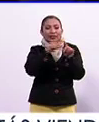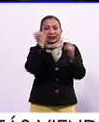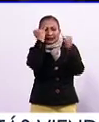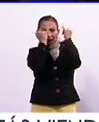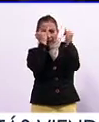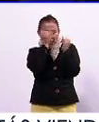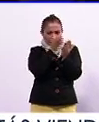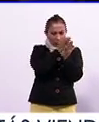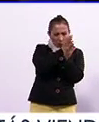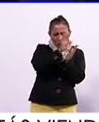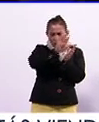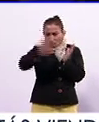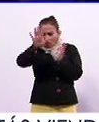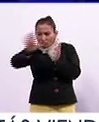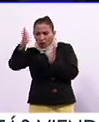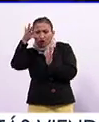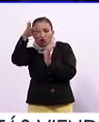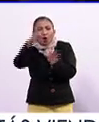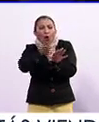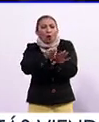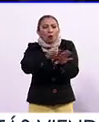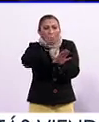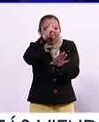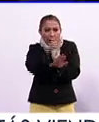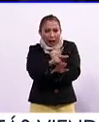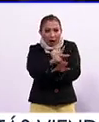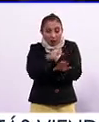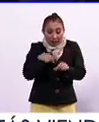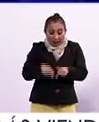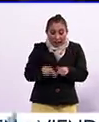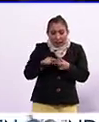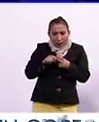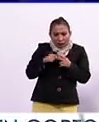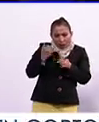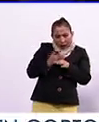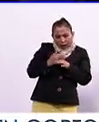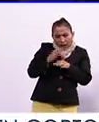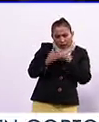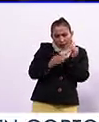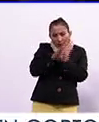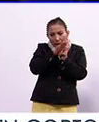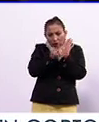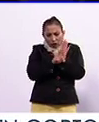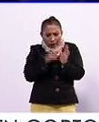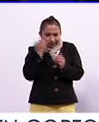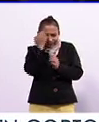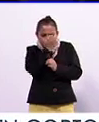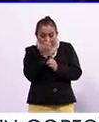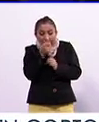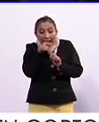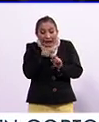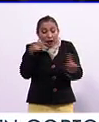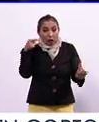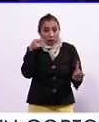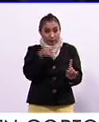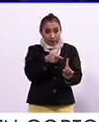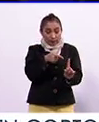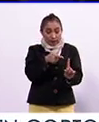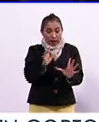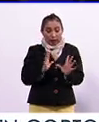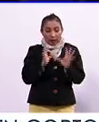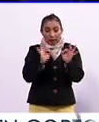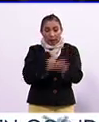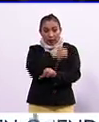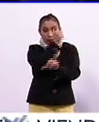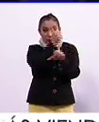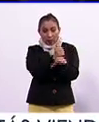de tener escenarios futuros, partiendo de la realidad, y entonces hay toda una metodología. Con ese objeto fundan